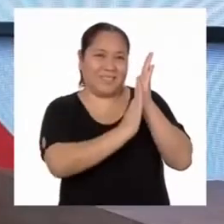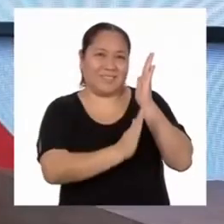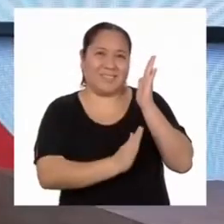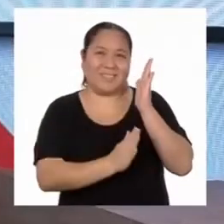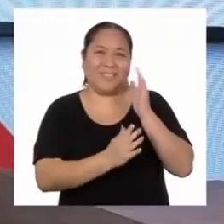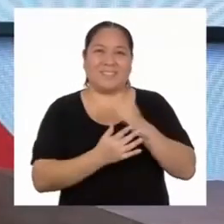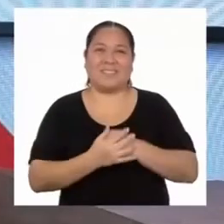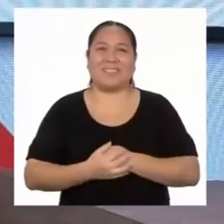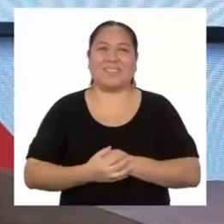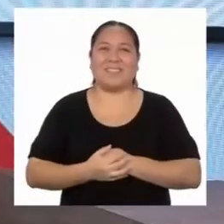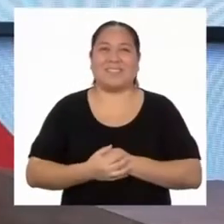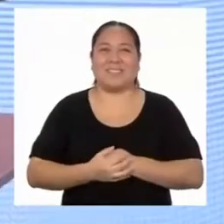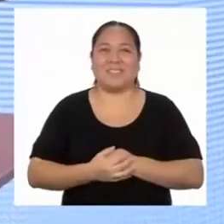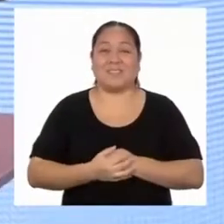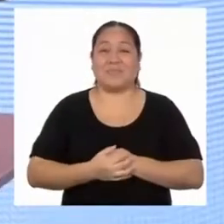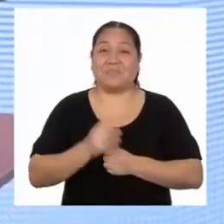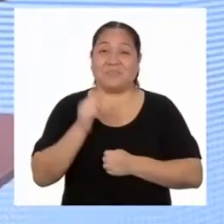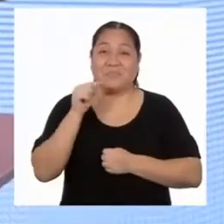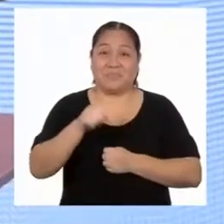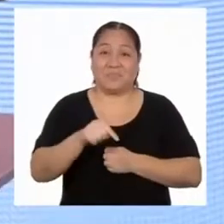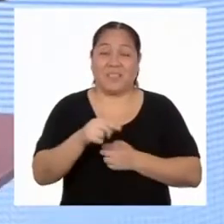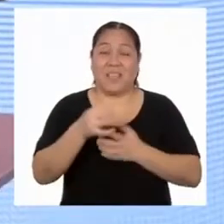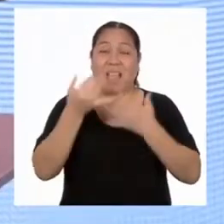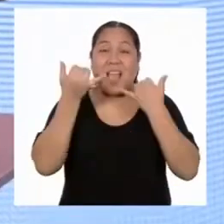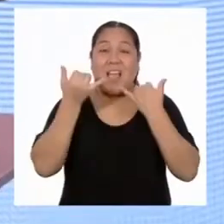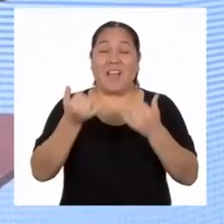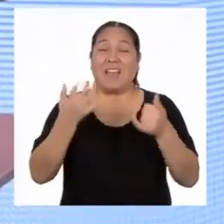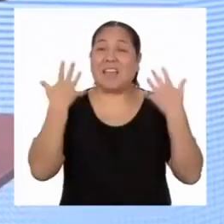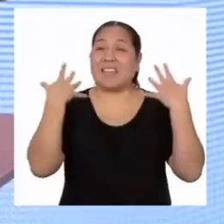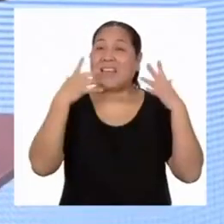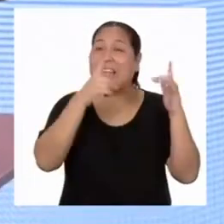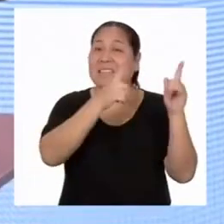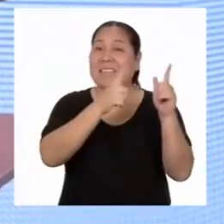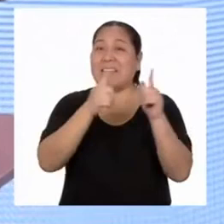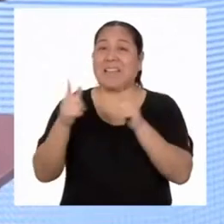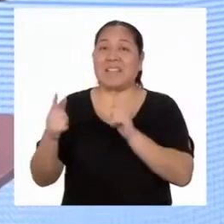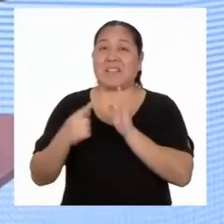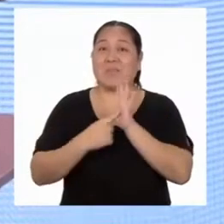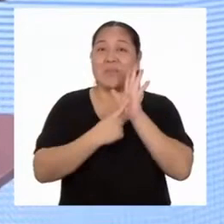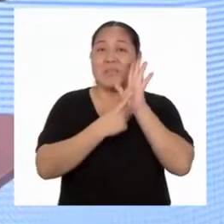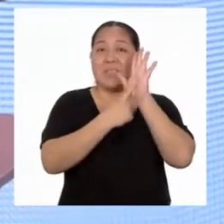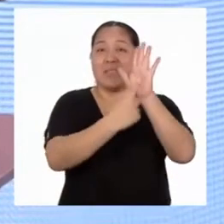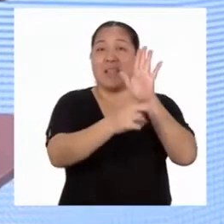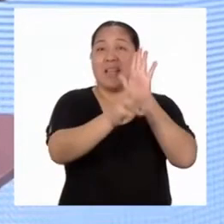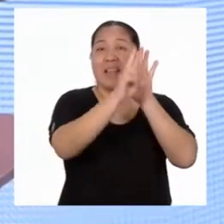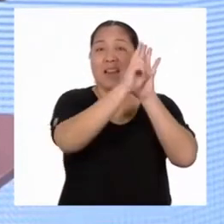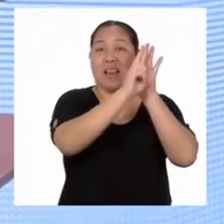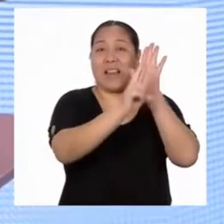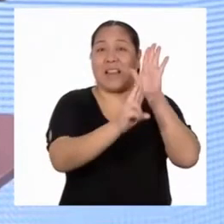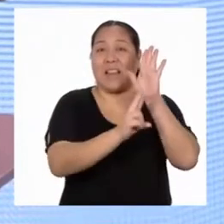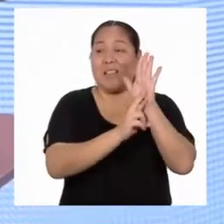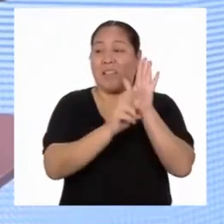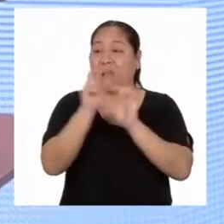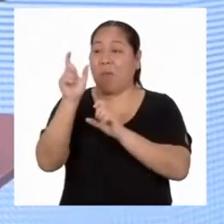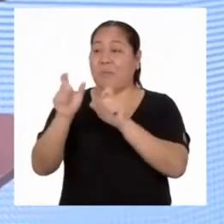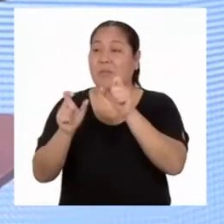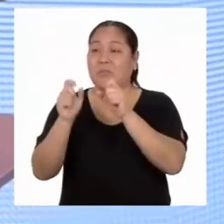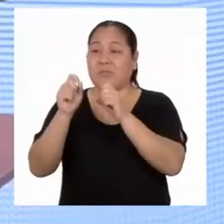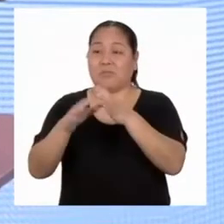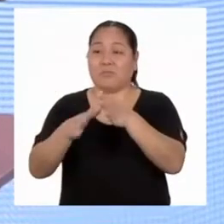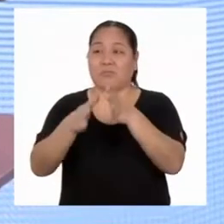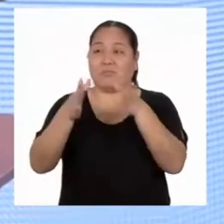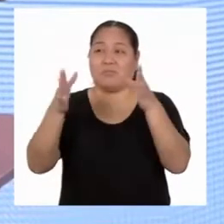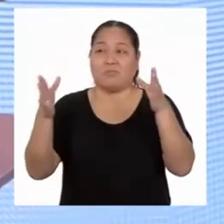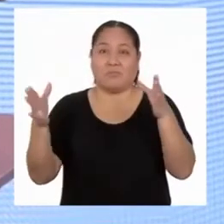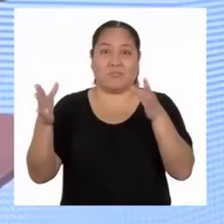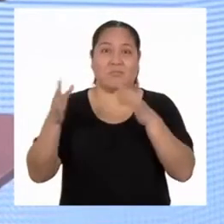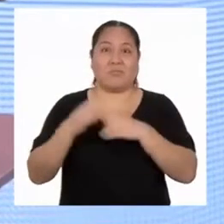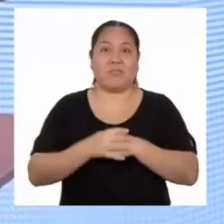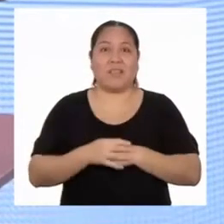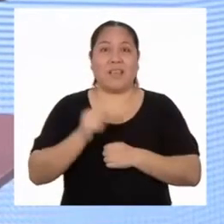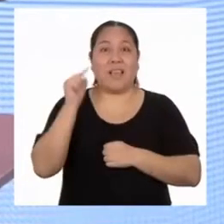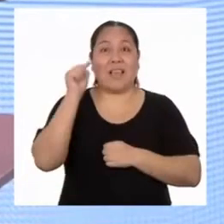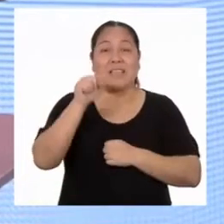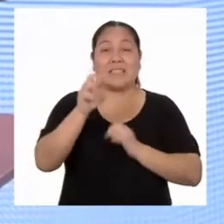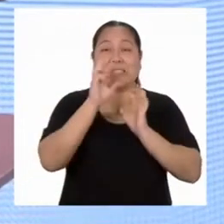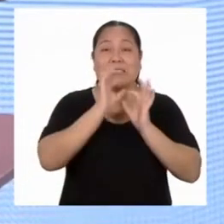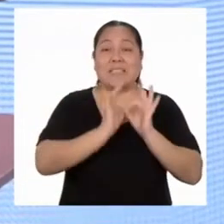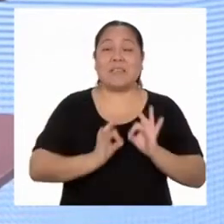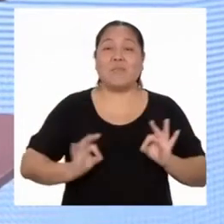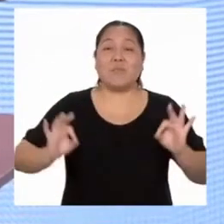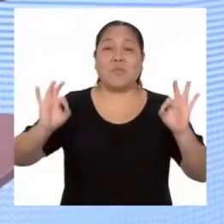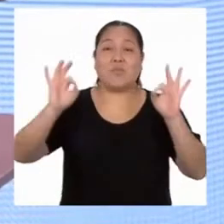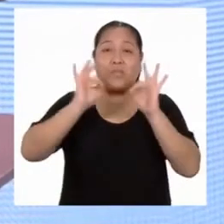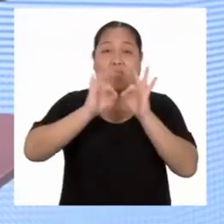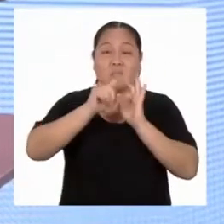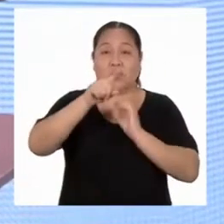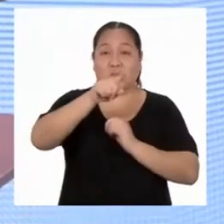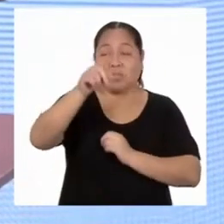Pero en este punto, ya estamos listas y listos para presentar nuestro reglamento a un público mayor. Para ello es importante que tengan